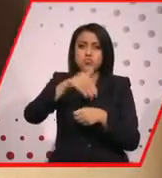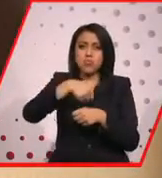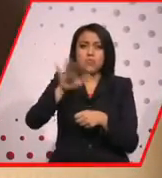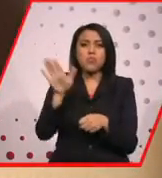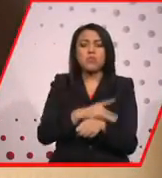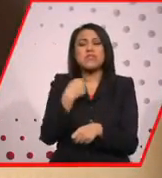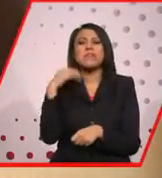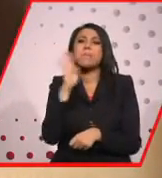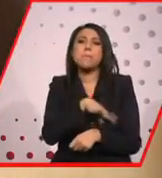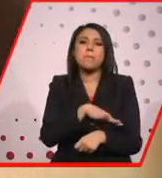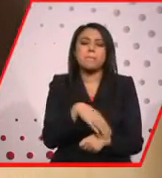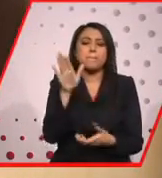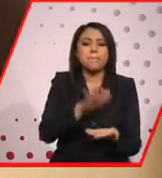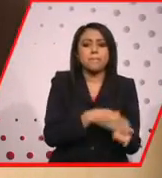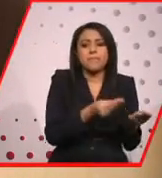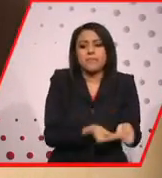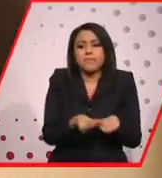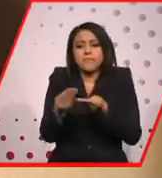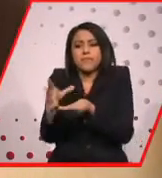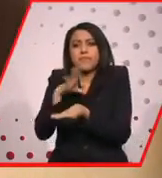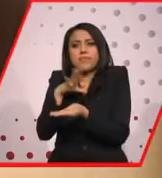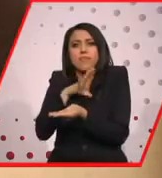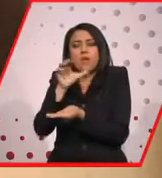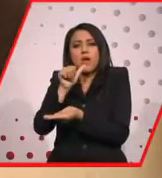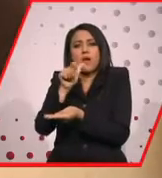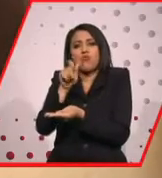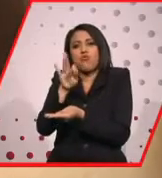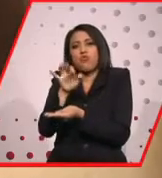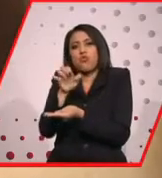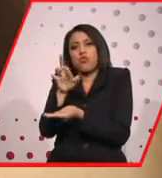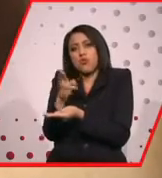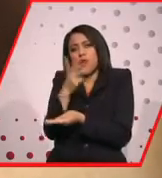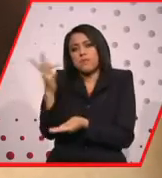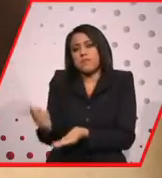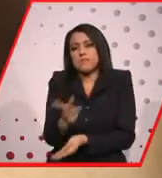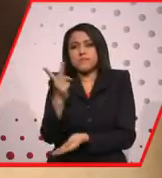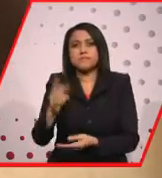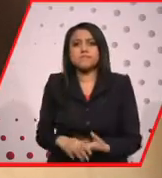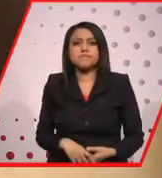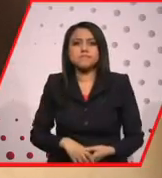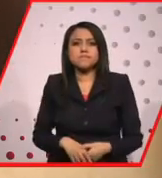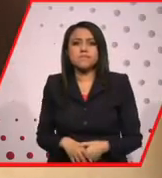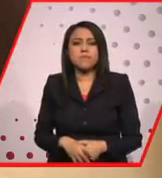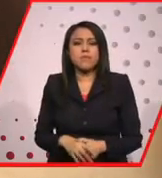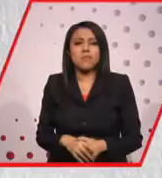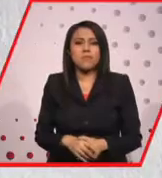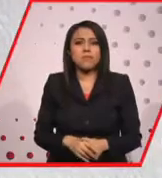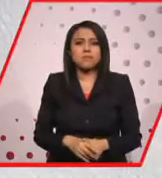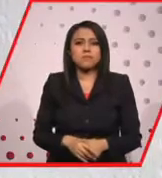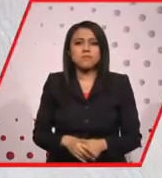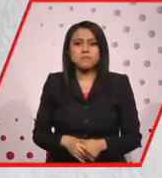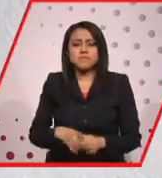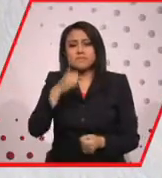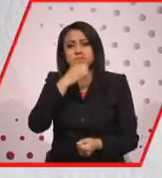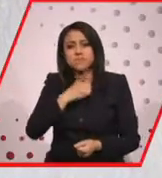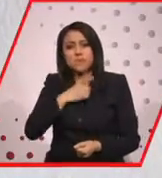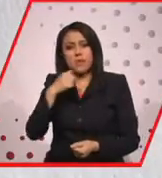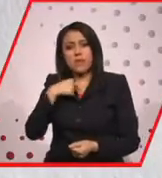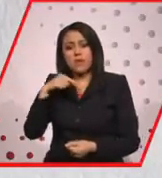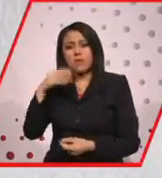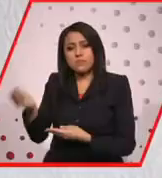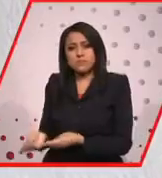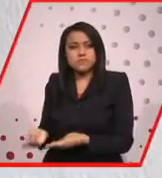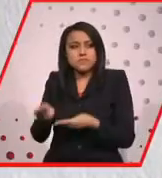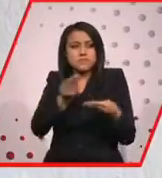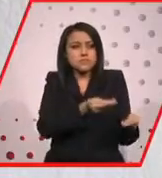le llevé los documentos al Afore, y el Afore se iba a encargar de enviarlos